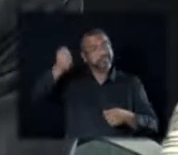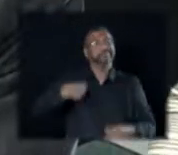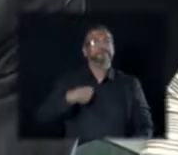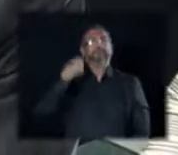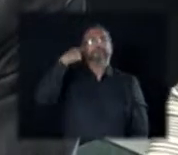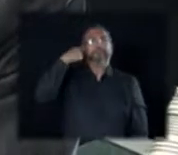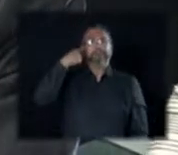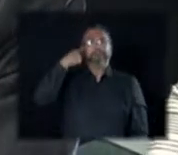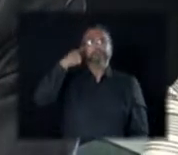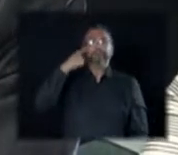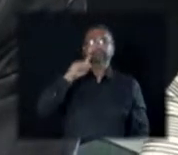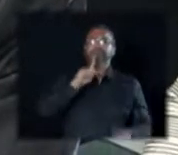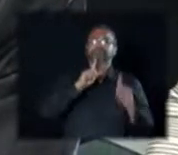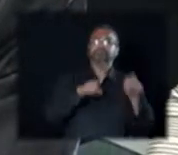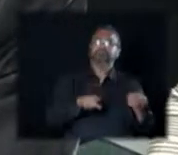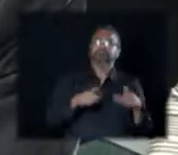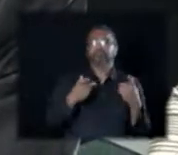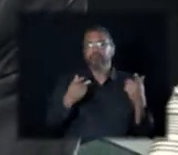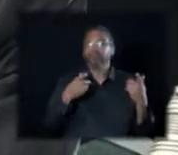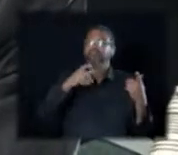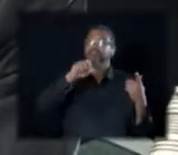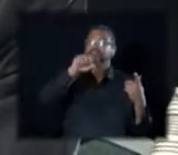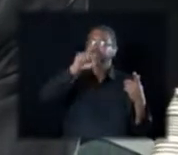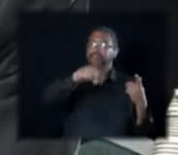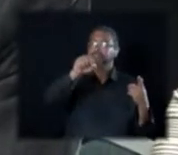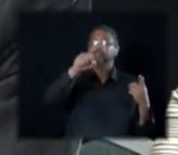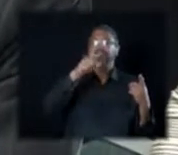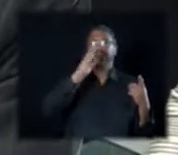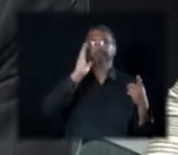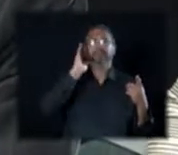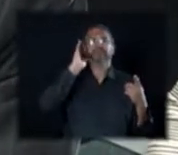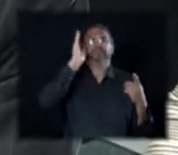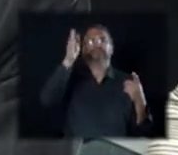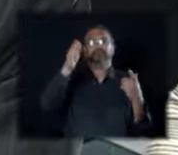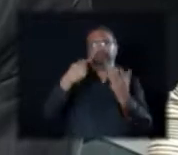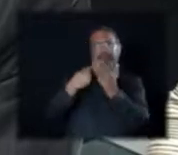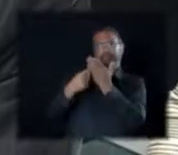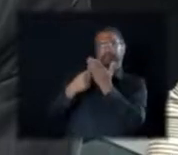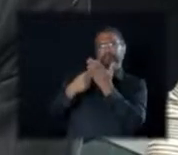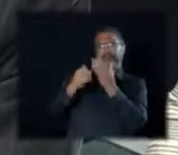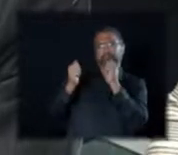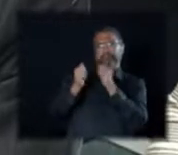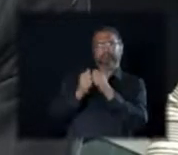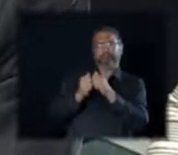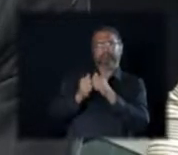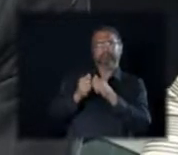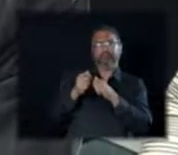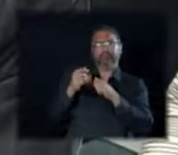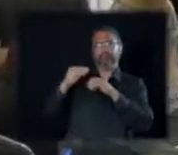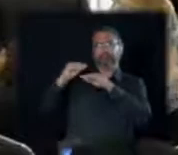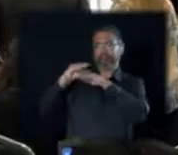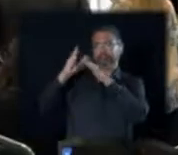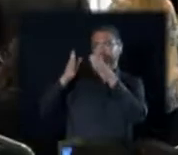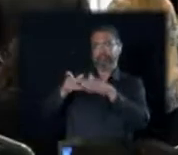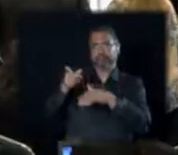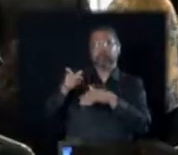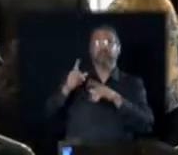miramos. Me parece que la contestación es que sí. Nosotros tendríamos que consultar con los